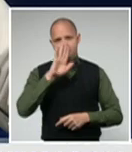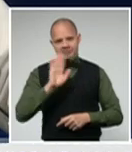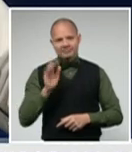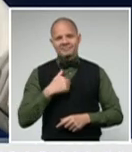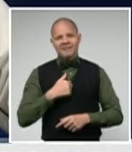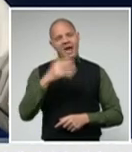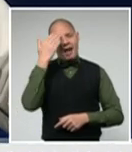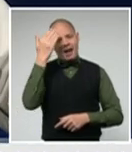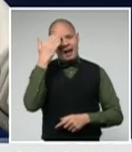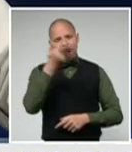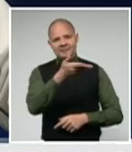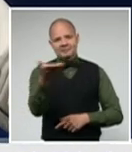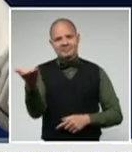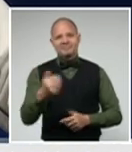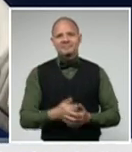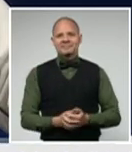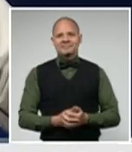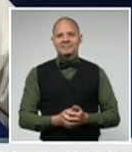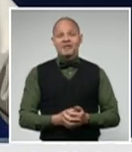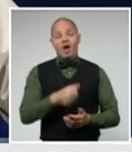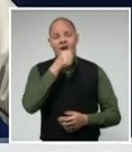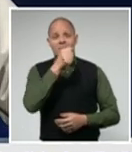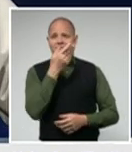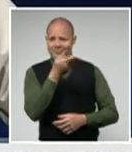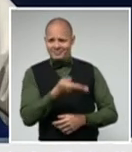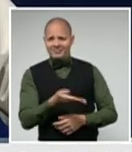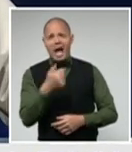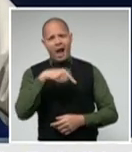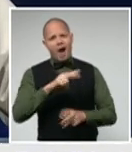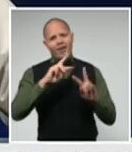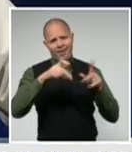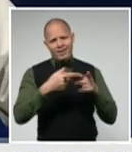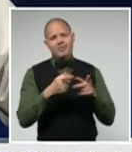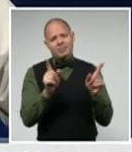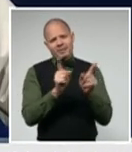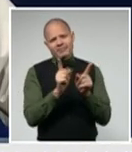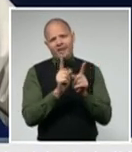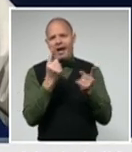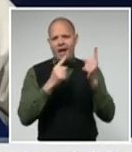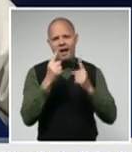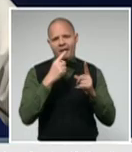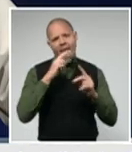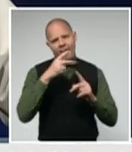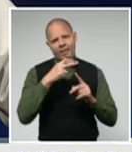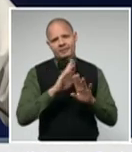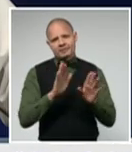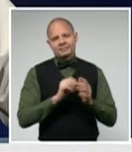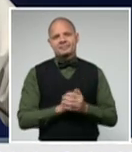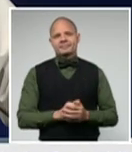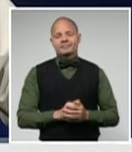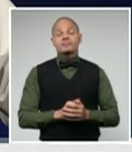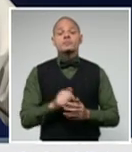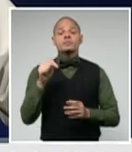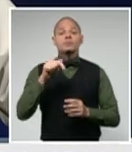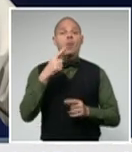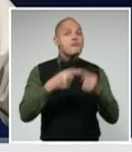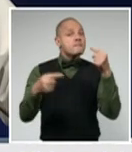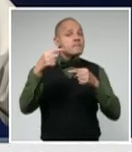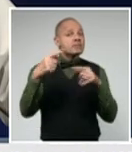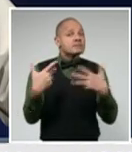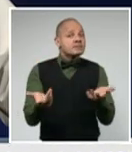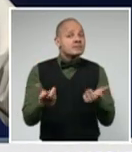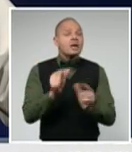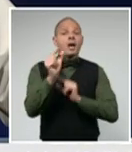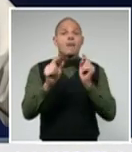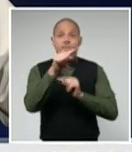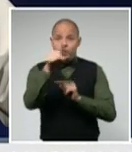posible esta transmisión. Pepe Mejía, que sabemos que ahora hace algunos comentarios, y lo más importante, todas las personas que nos escuchan